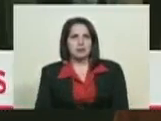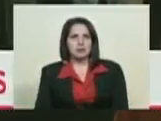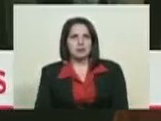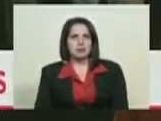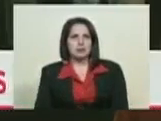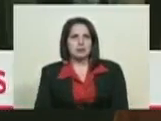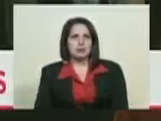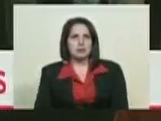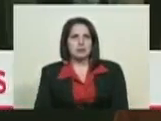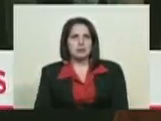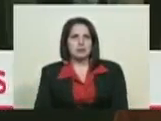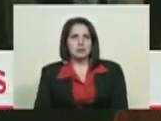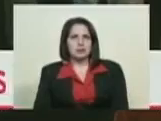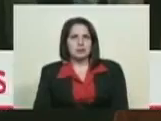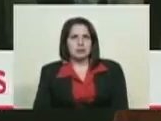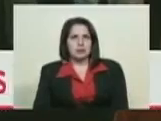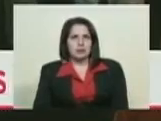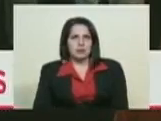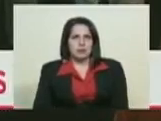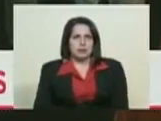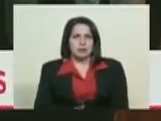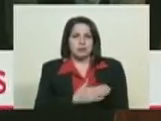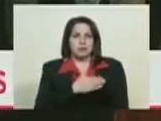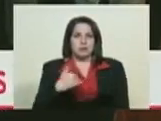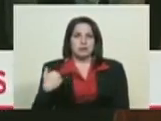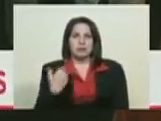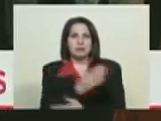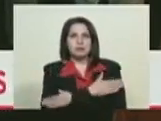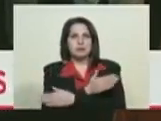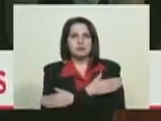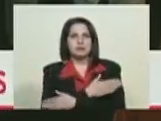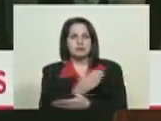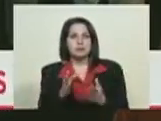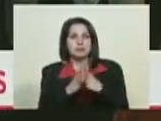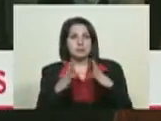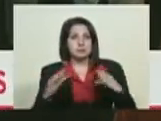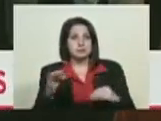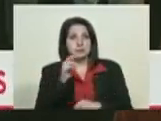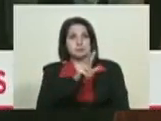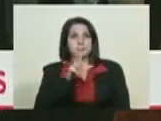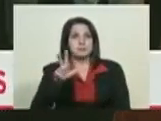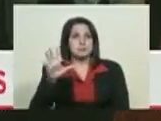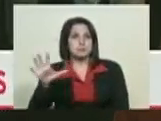Quiero felicitar a todos los 335 municipios del país,